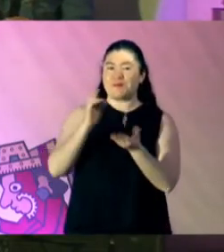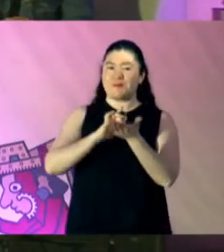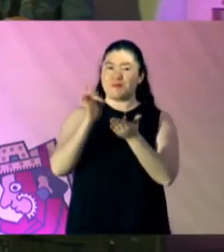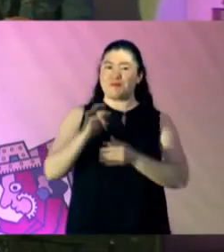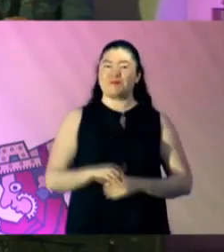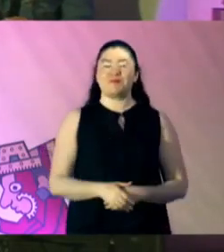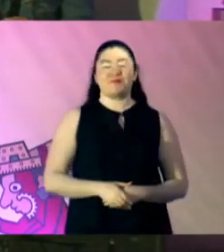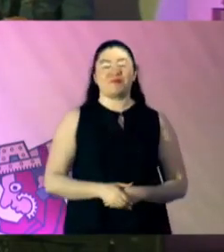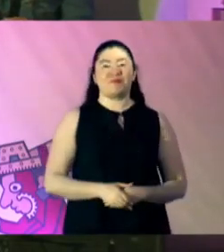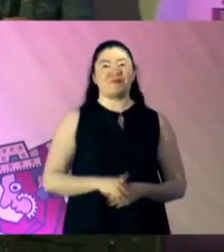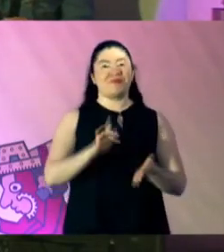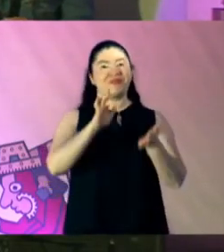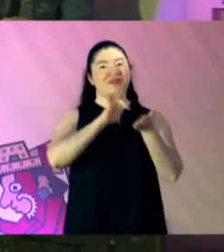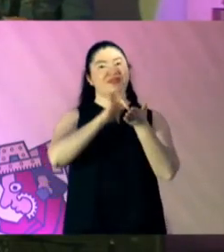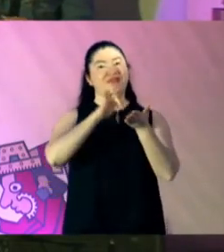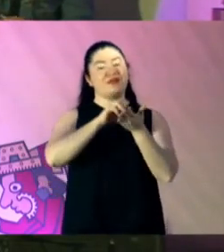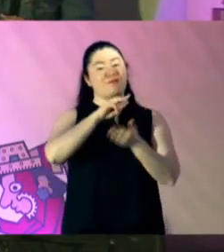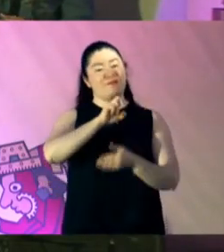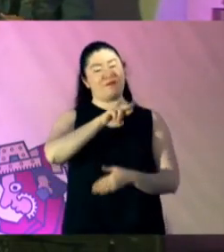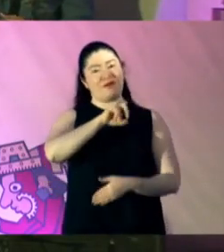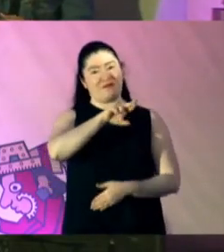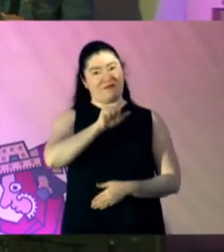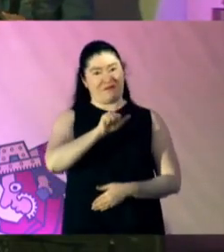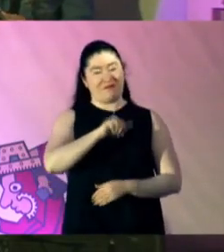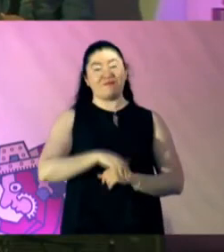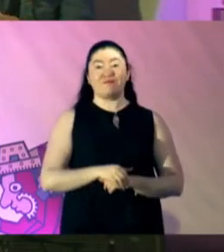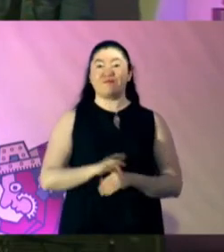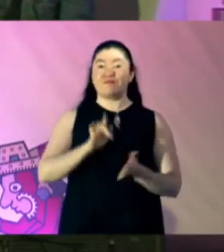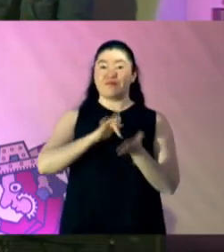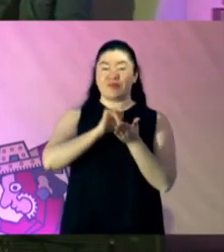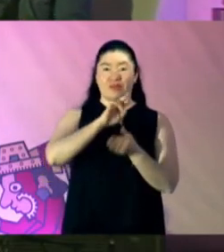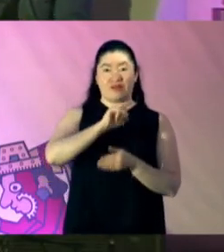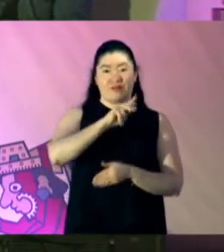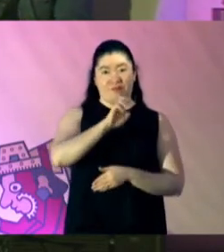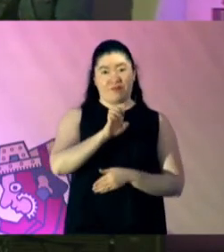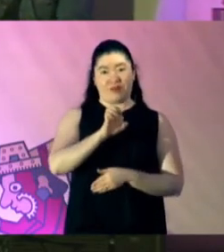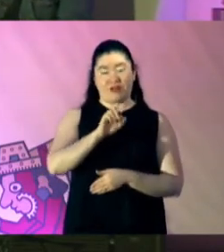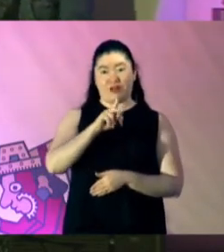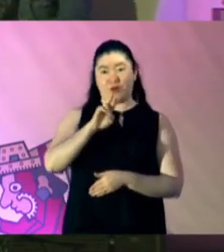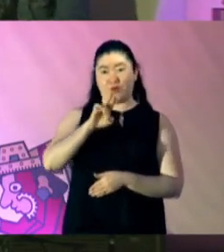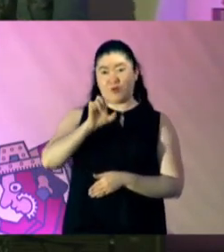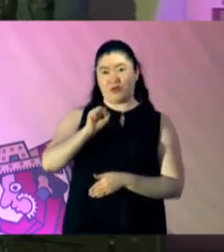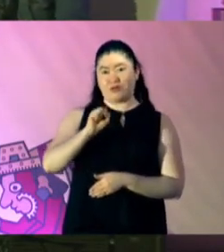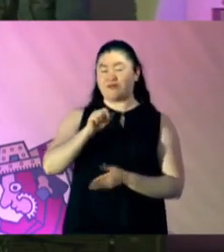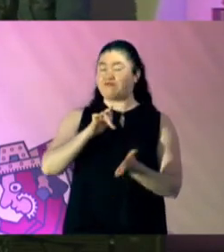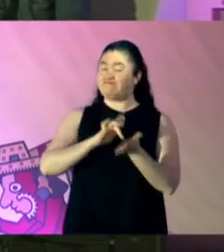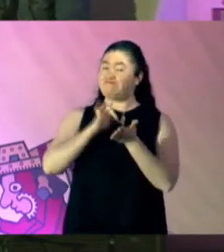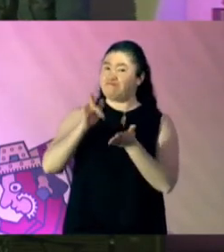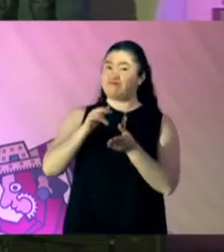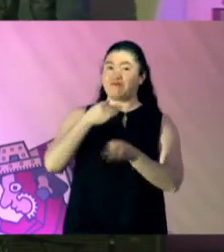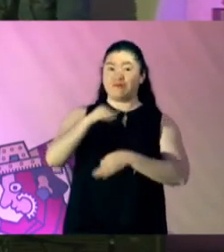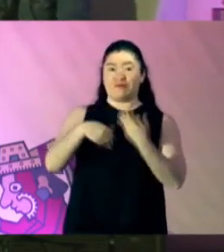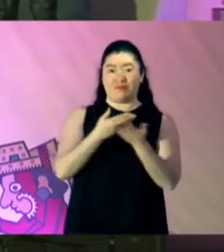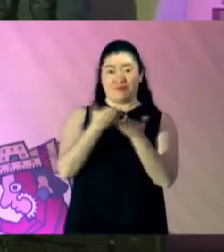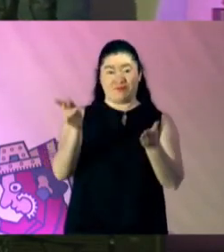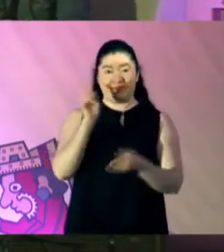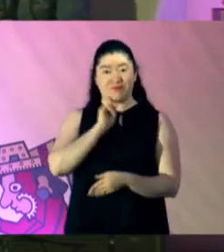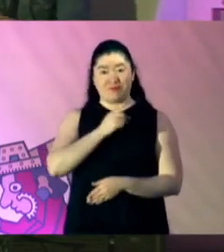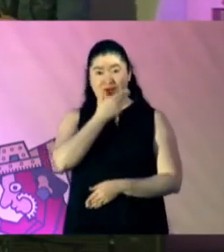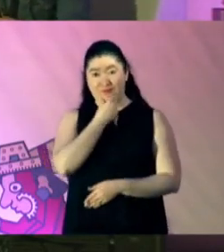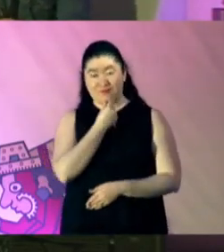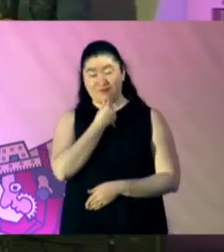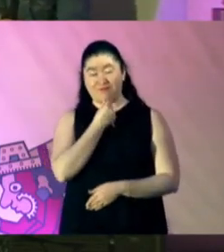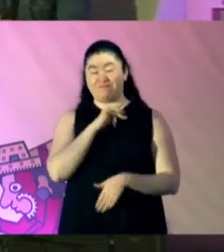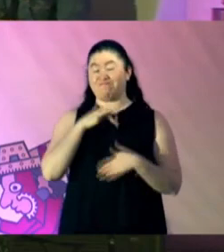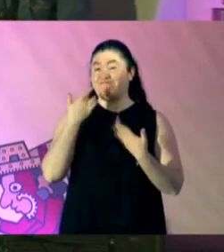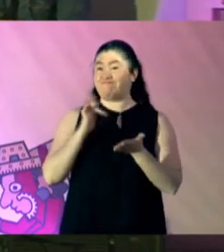pues muchísimas gracias gracias marina gracias rápel gracias luis arturo gracias a todas y todos ustedes no saben el